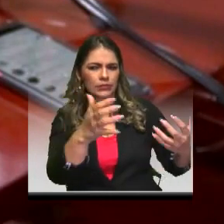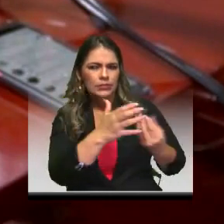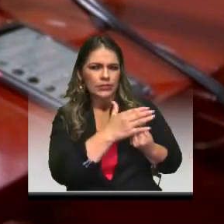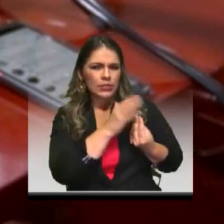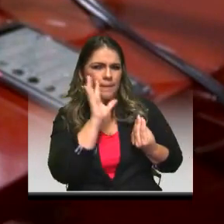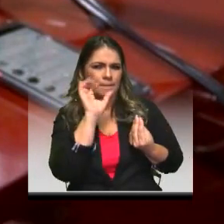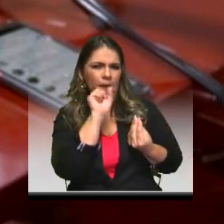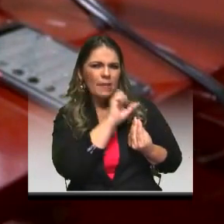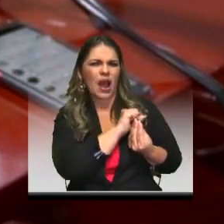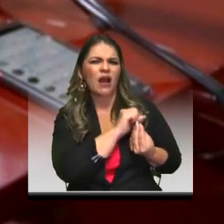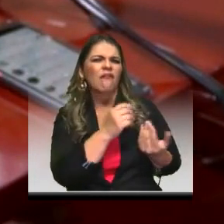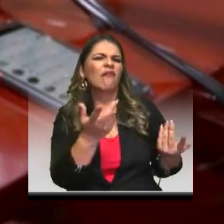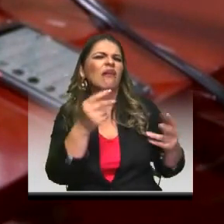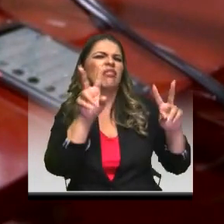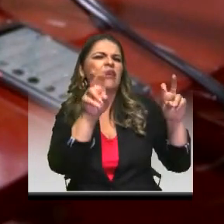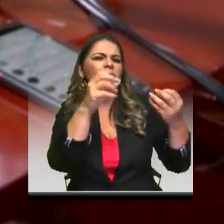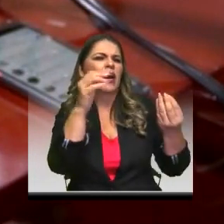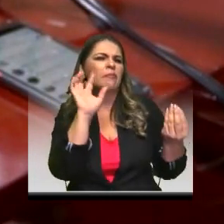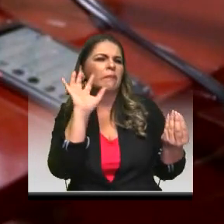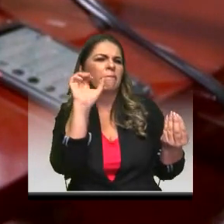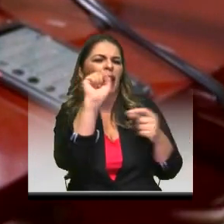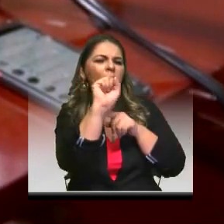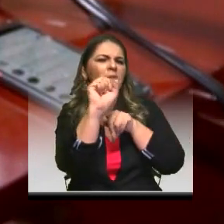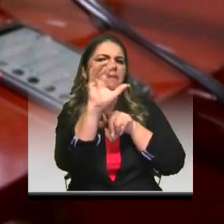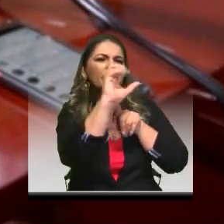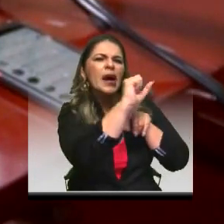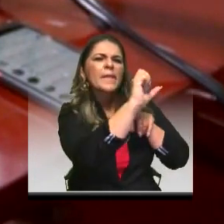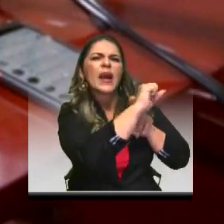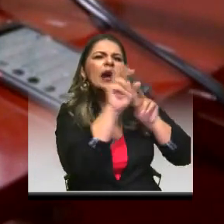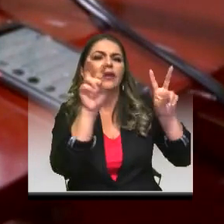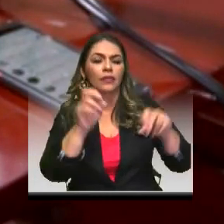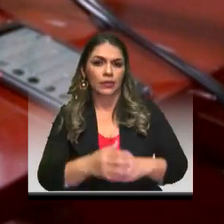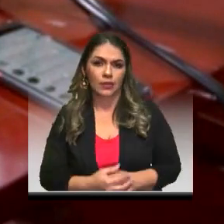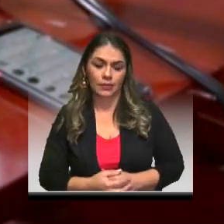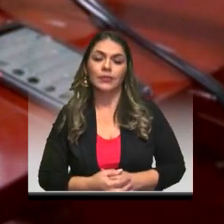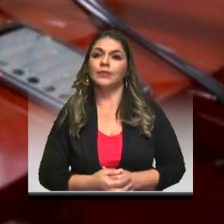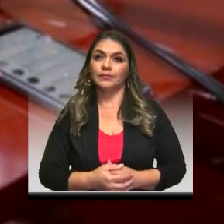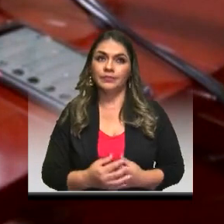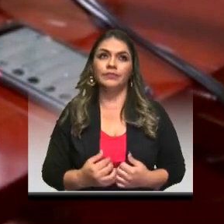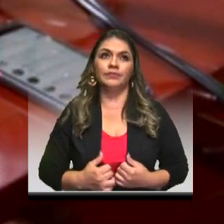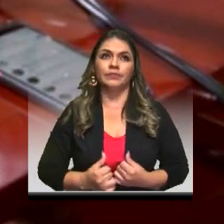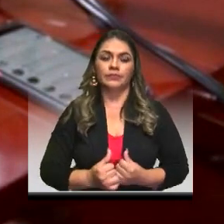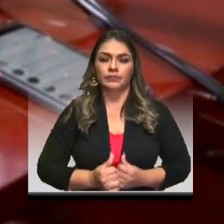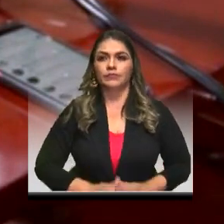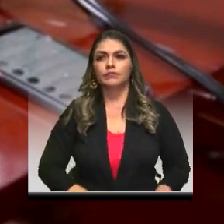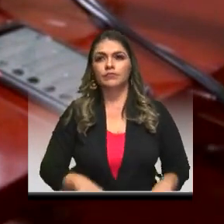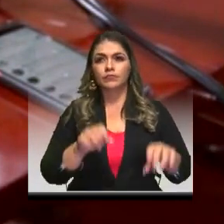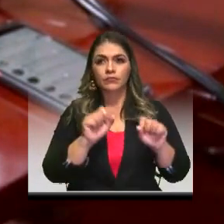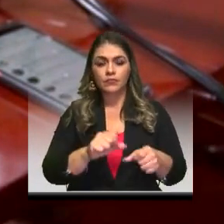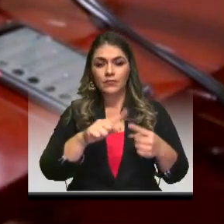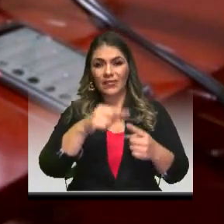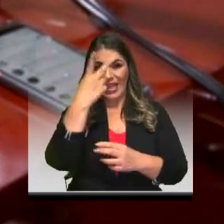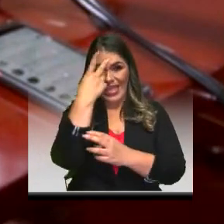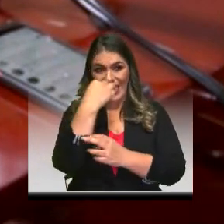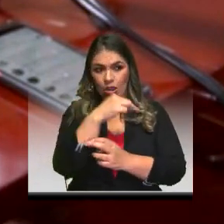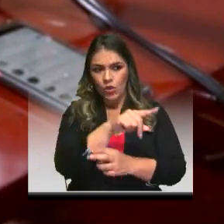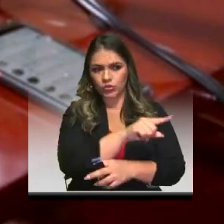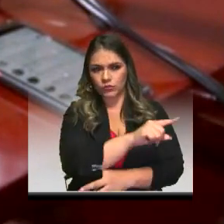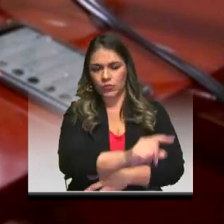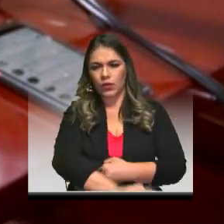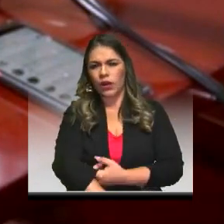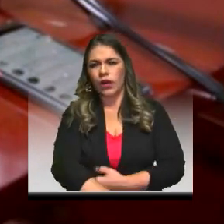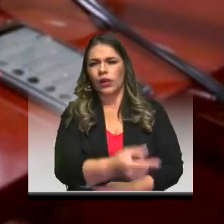que podemos ir identificando de nuestros propios hijos, tanto ya sea de ellos para poderse convertir en